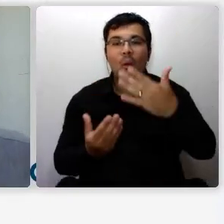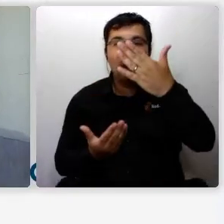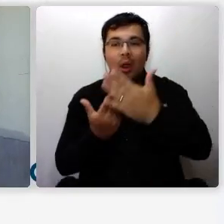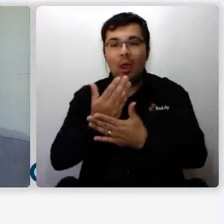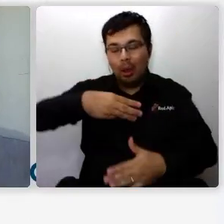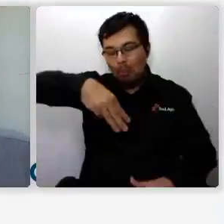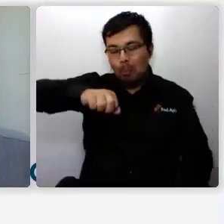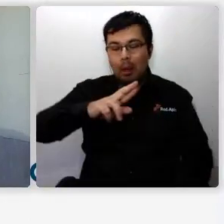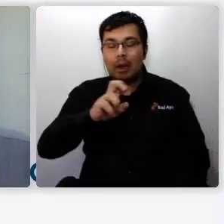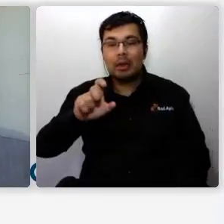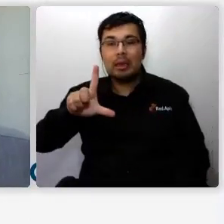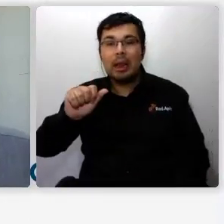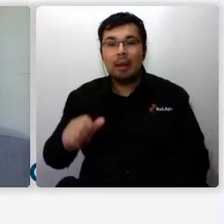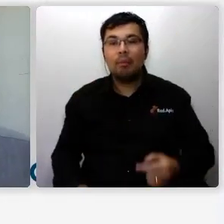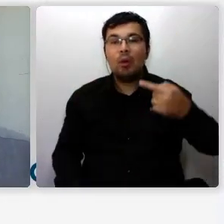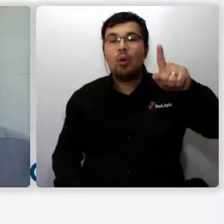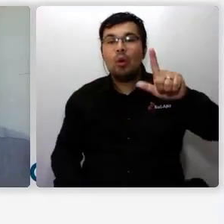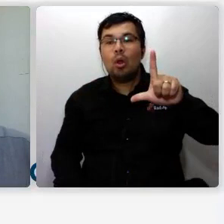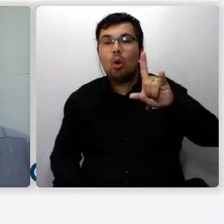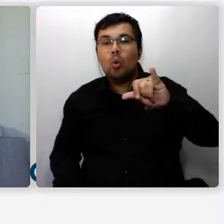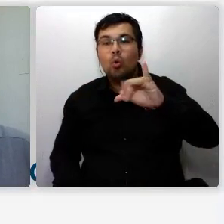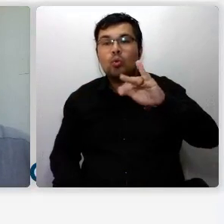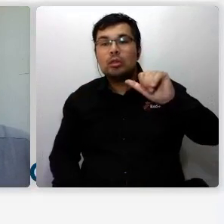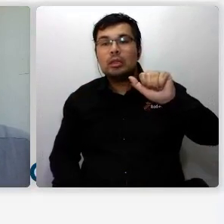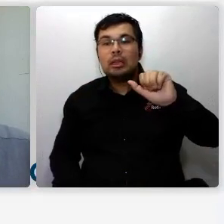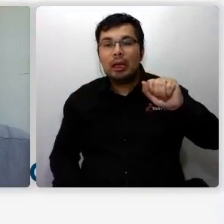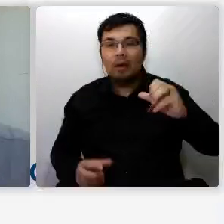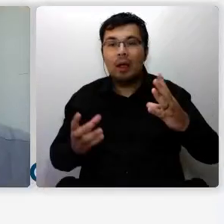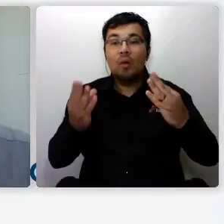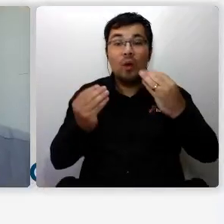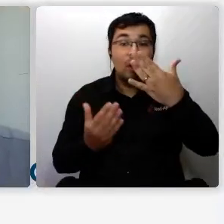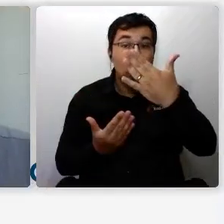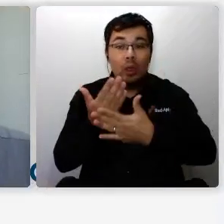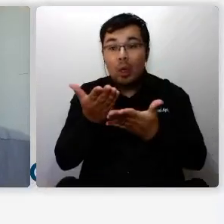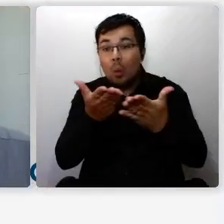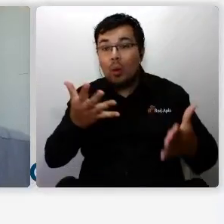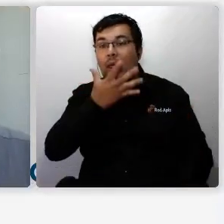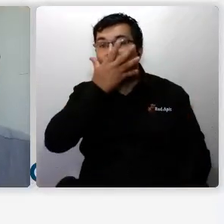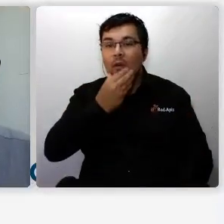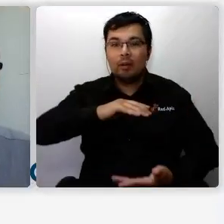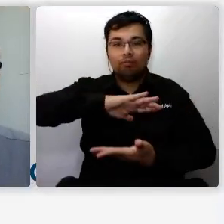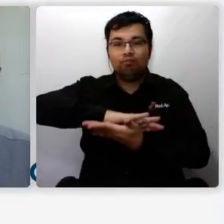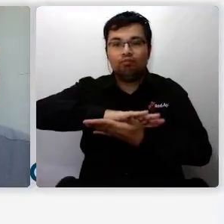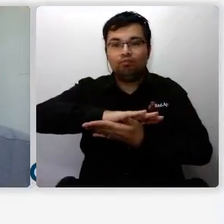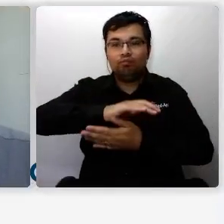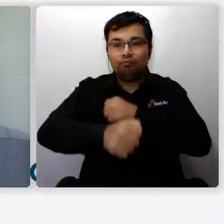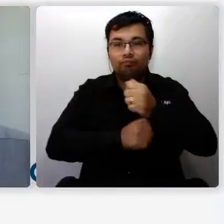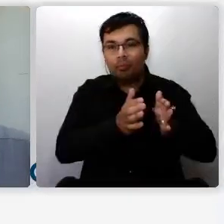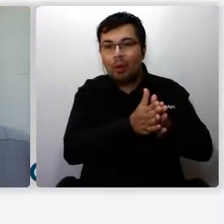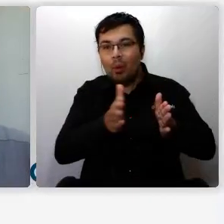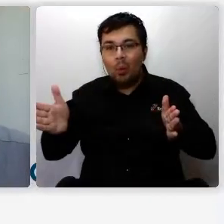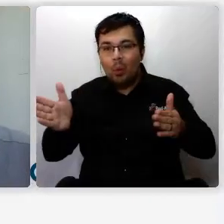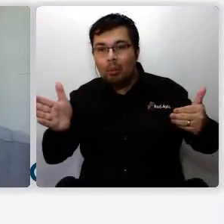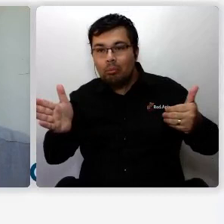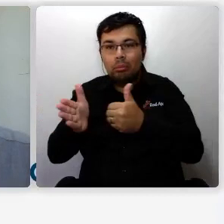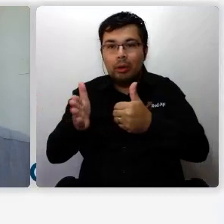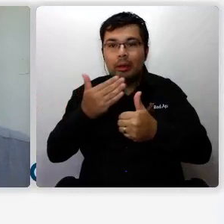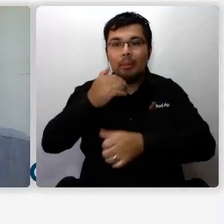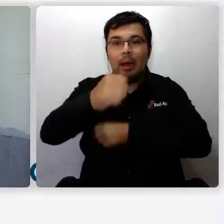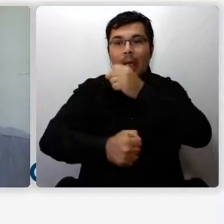Díaz. La Lucía Faundes, buenos días, que pasen hermosas fiestas de Navidad y Año Nuevo. Para usted también, Lucía, gracias por estar ahí,